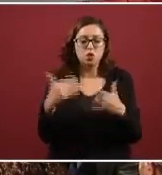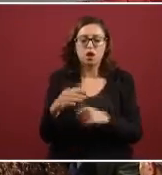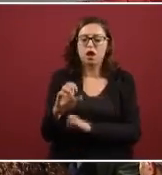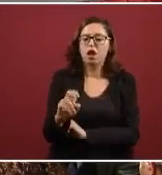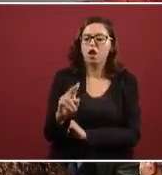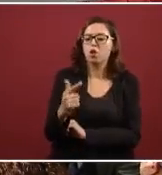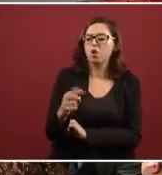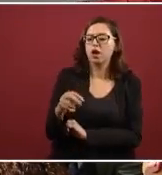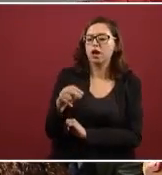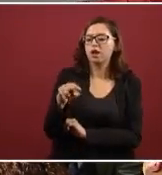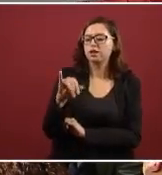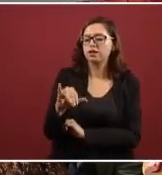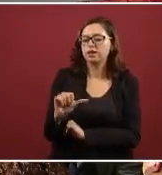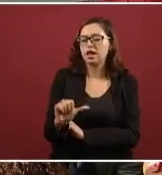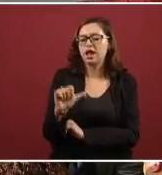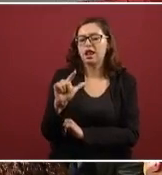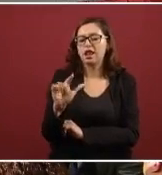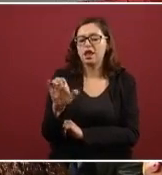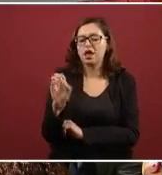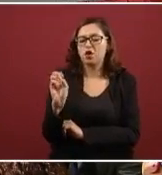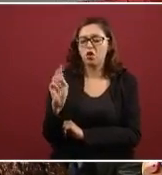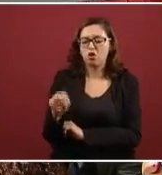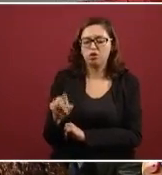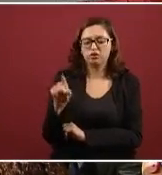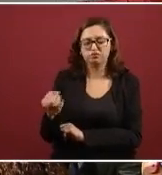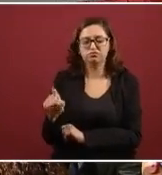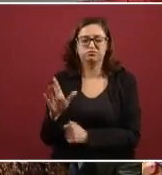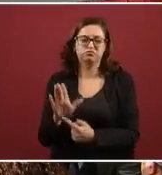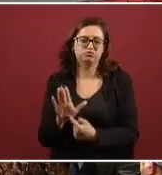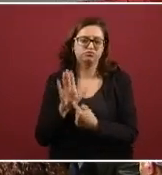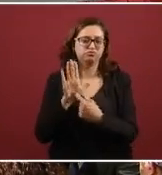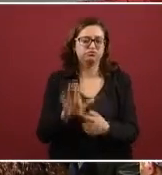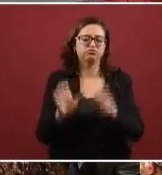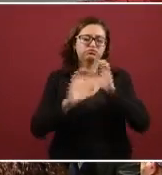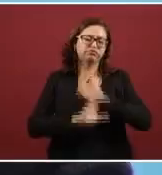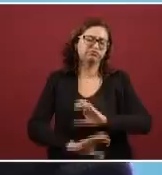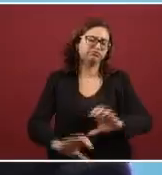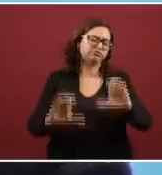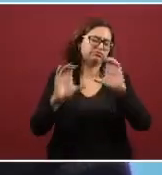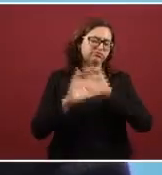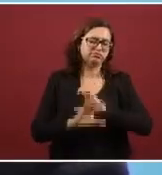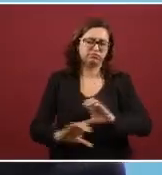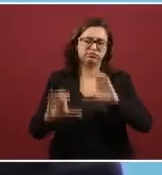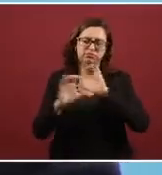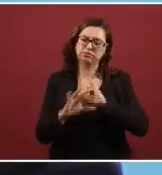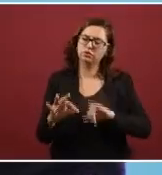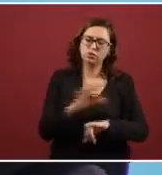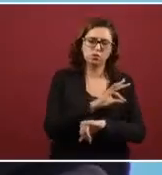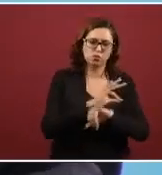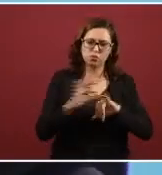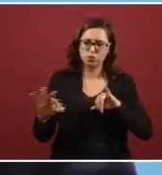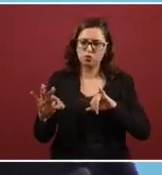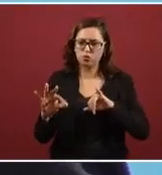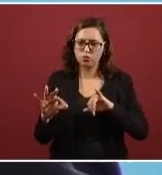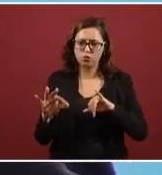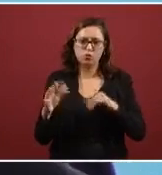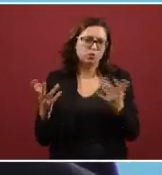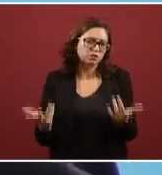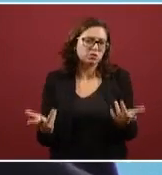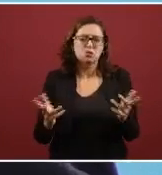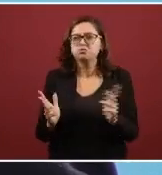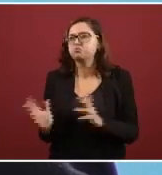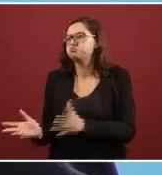León, que amenizará con un programa para cerrar la noche con la verbena